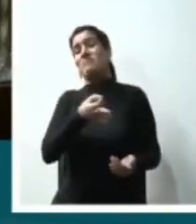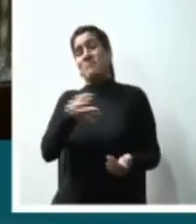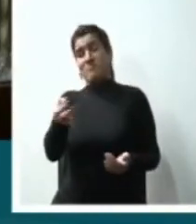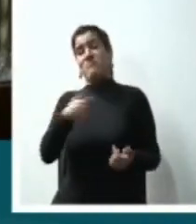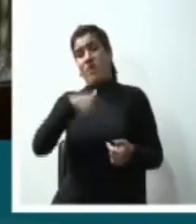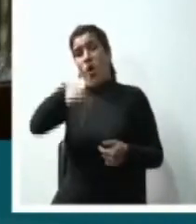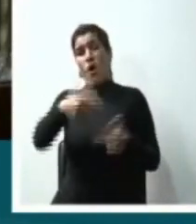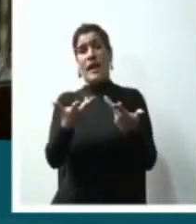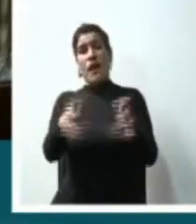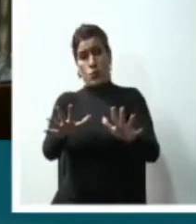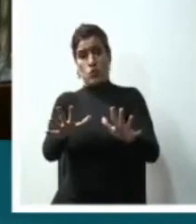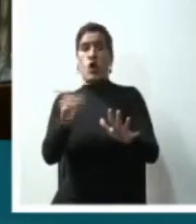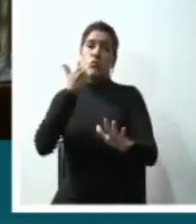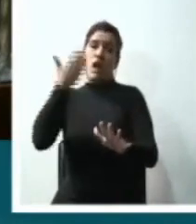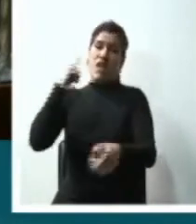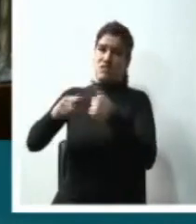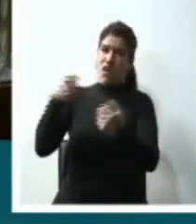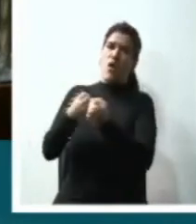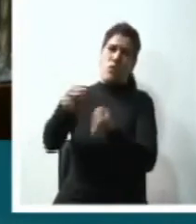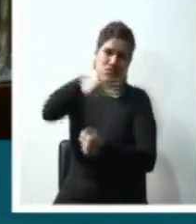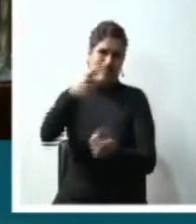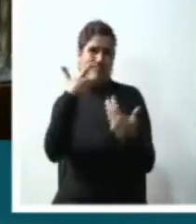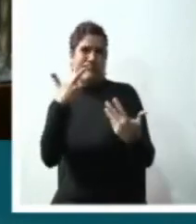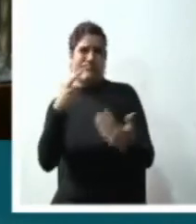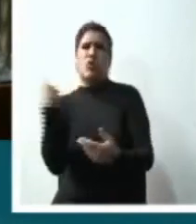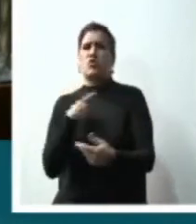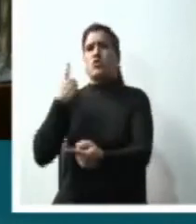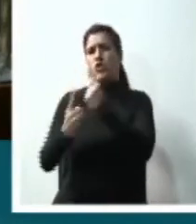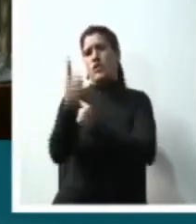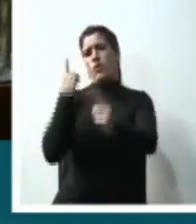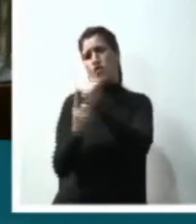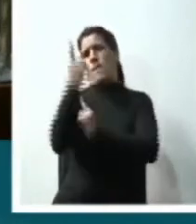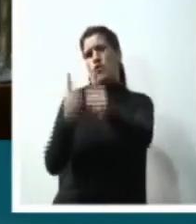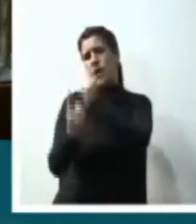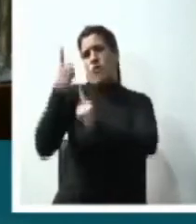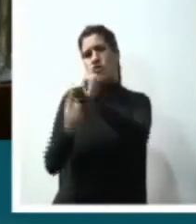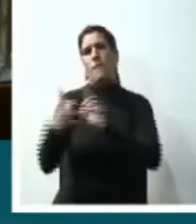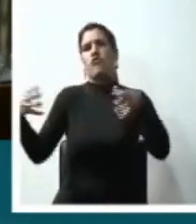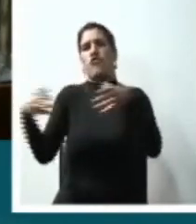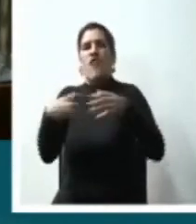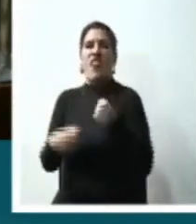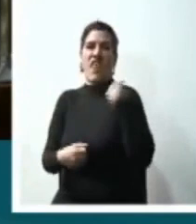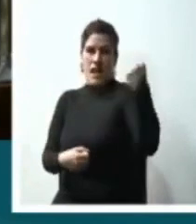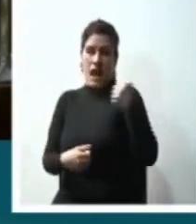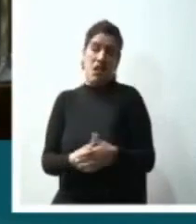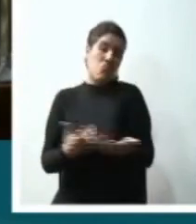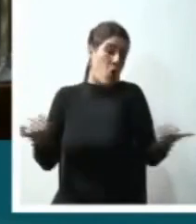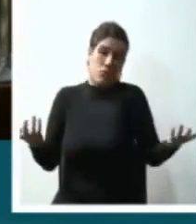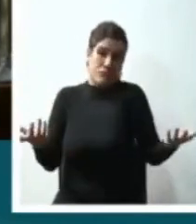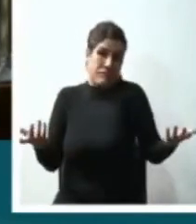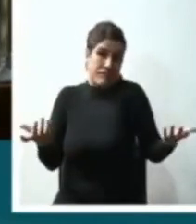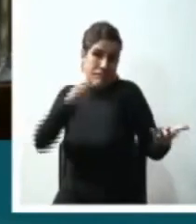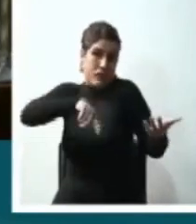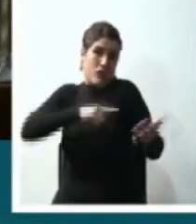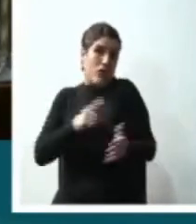a renunciar por los acuerdos que ustedes ya conocen, de rotación de las bancas del Frente de Izquierda, que, bueno, están unidos a